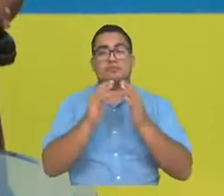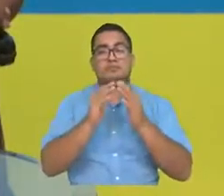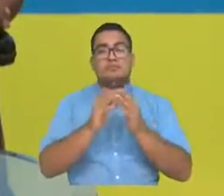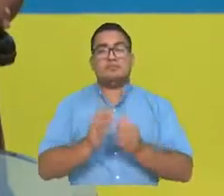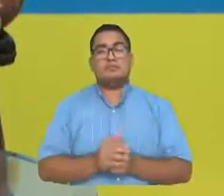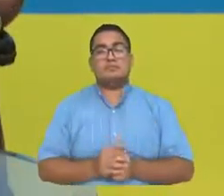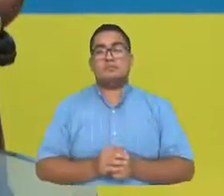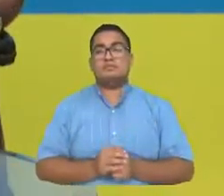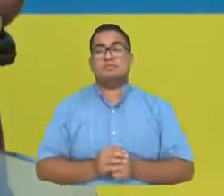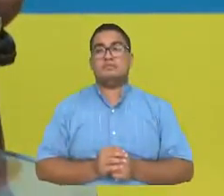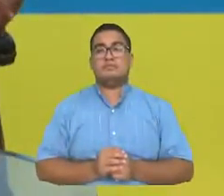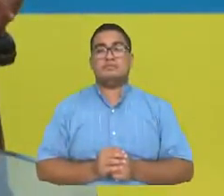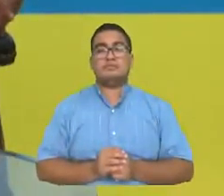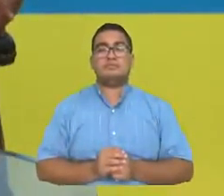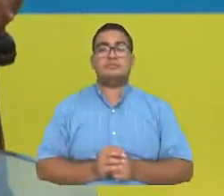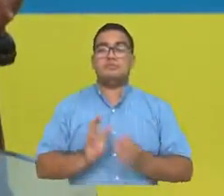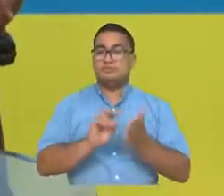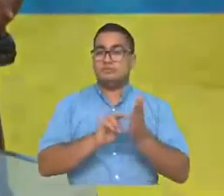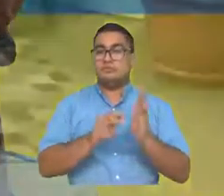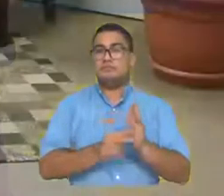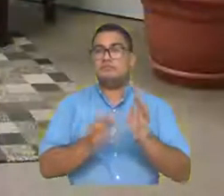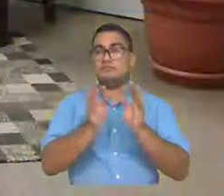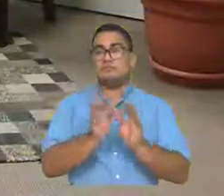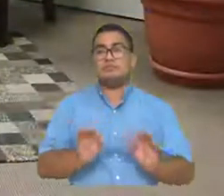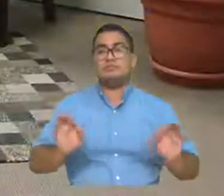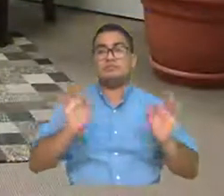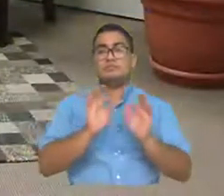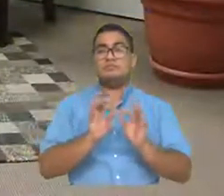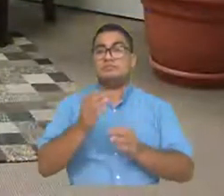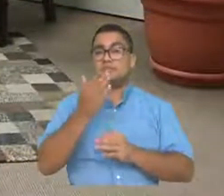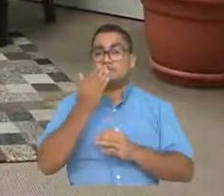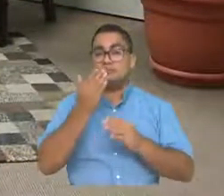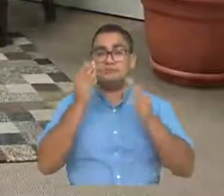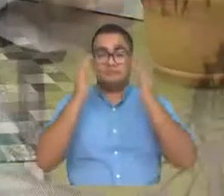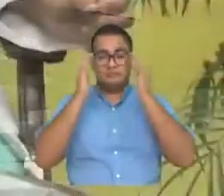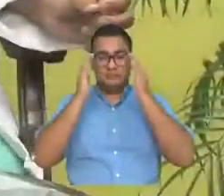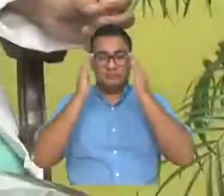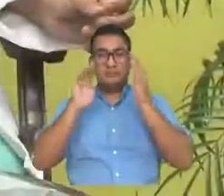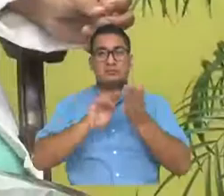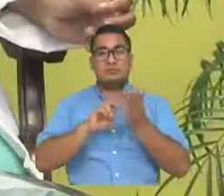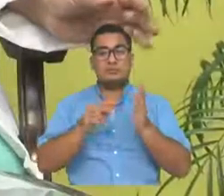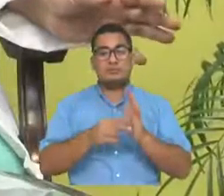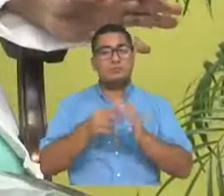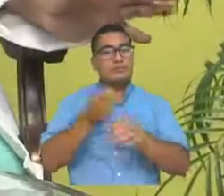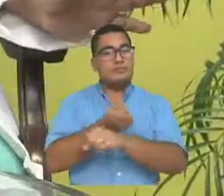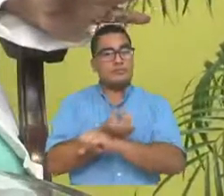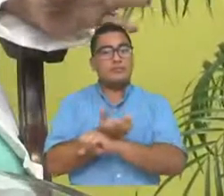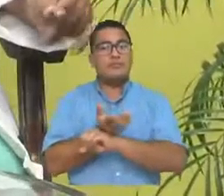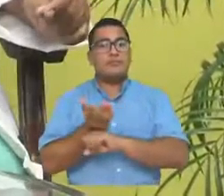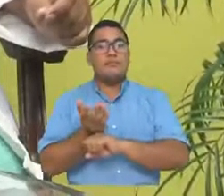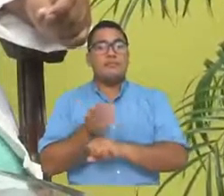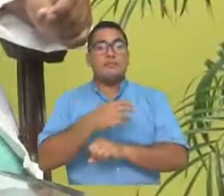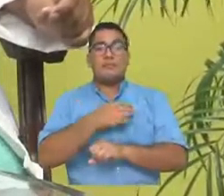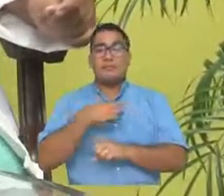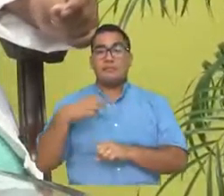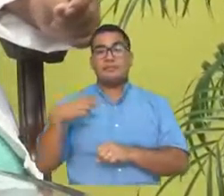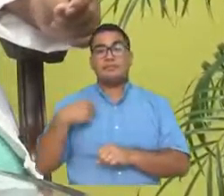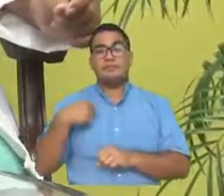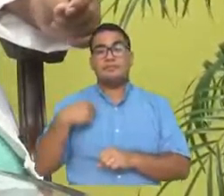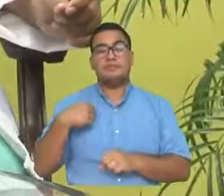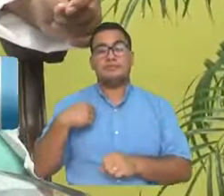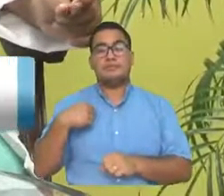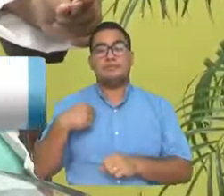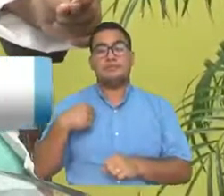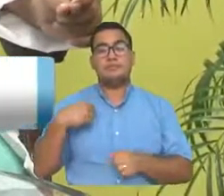plato, solo para mí. Y yo soy el encargado también de lavarlo, o alguien de lavarlo, pero yo voy a ocupar solo eso.